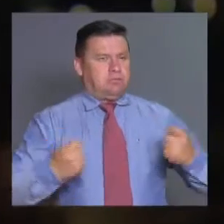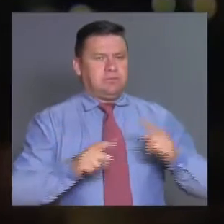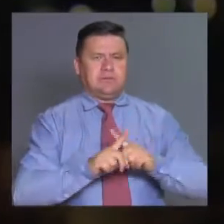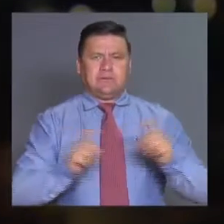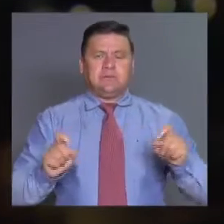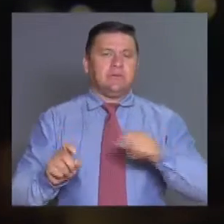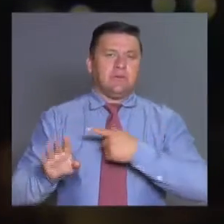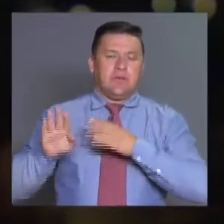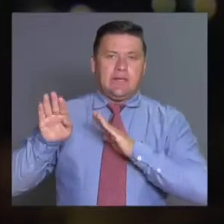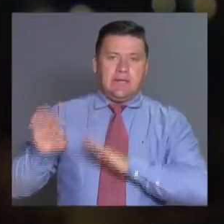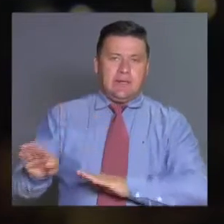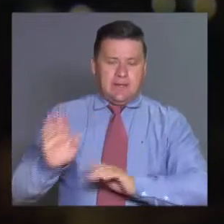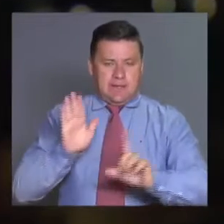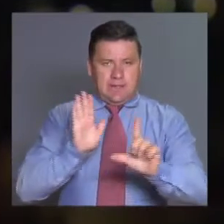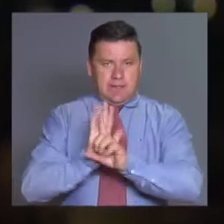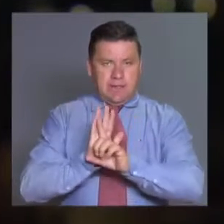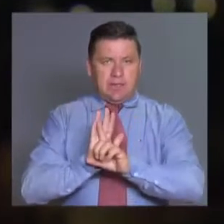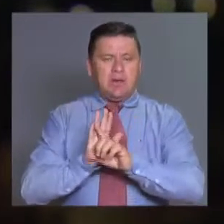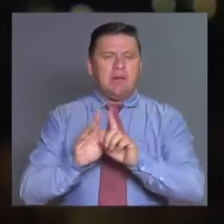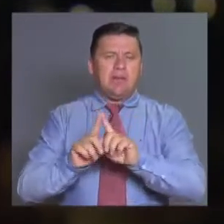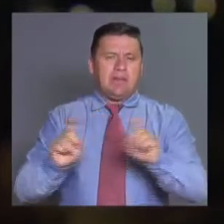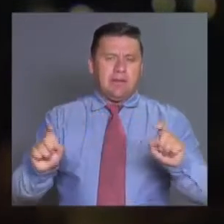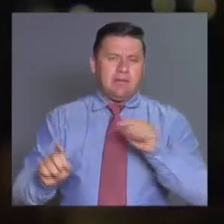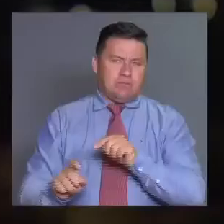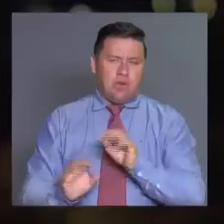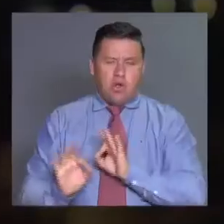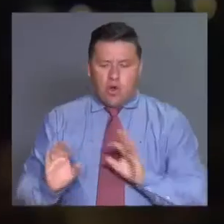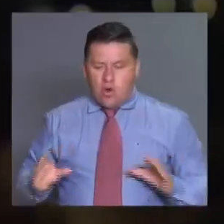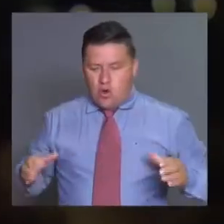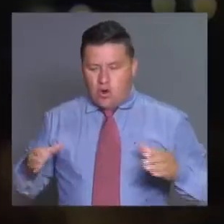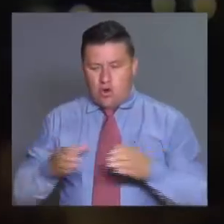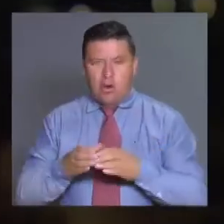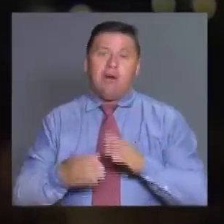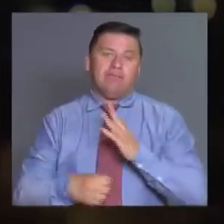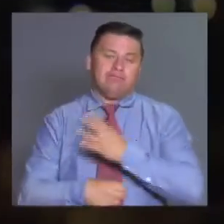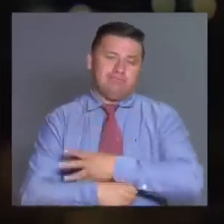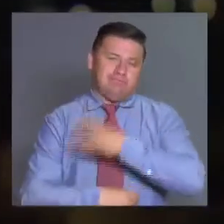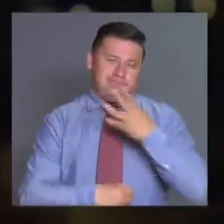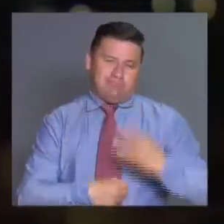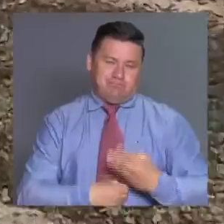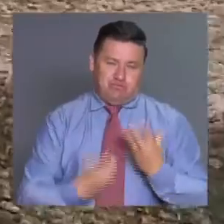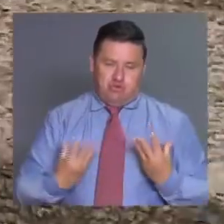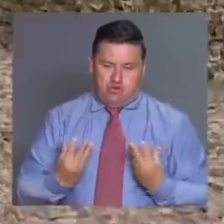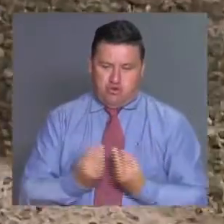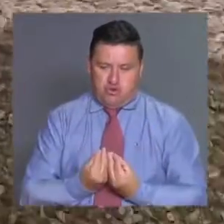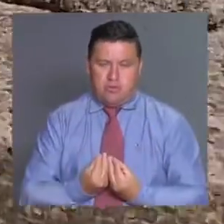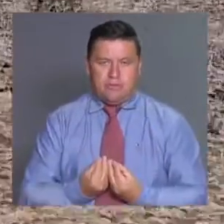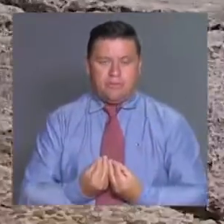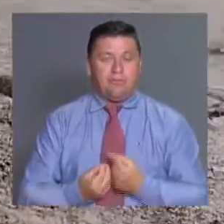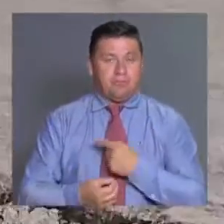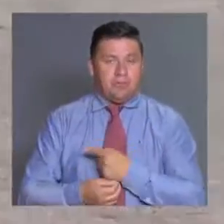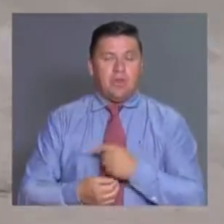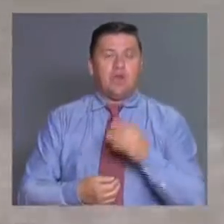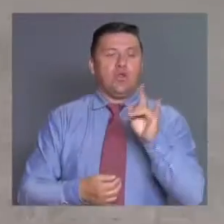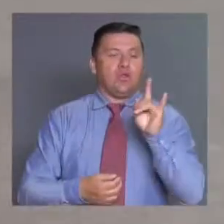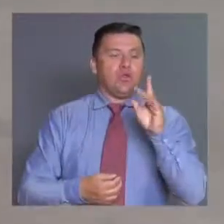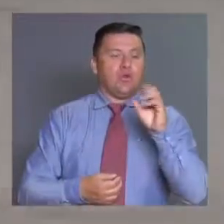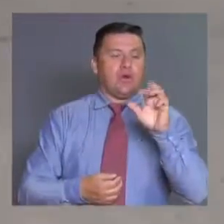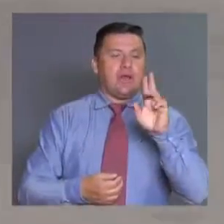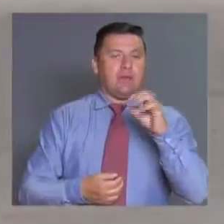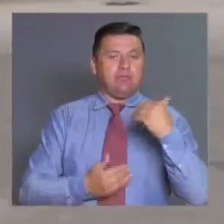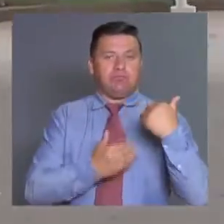y es el representante legal de orito diverso una organización lgtb y burlan de acosta es el